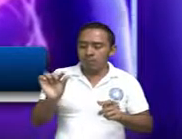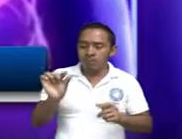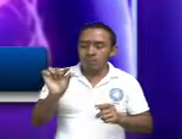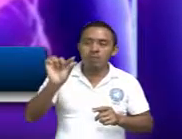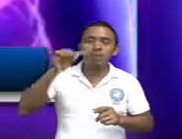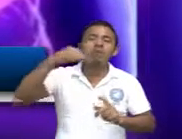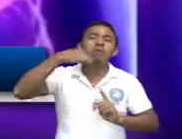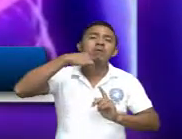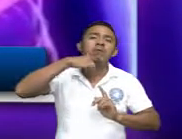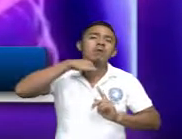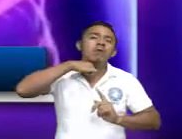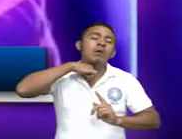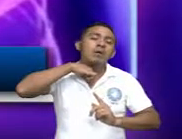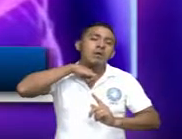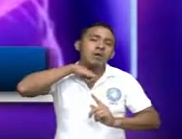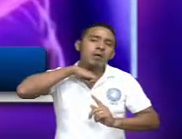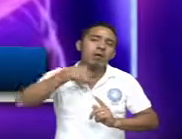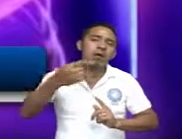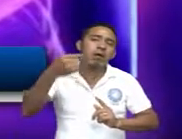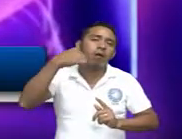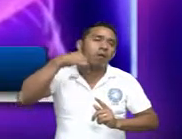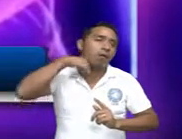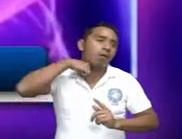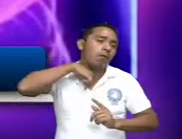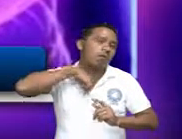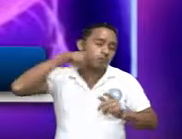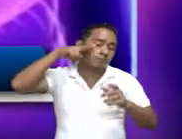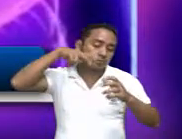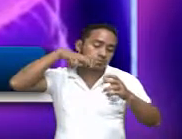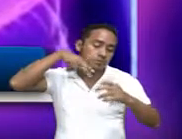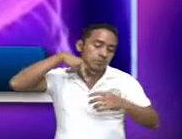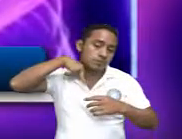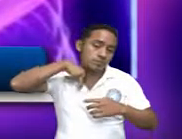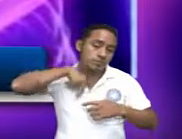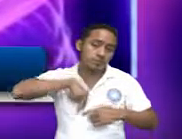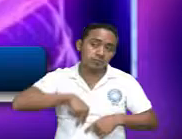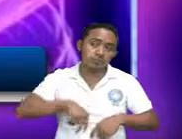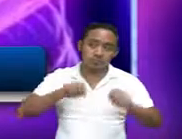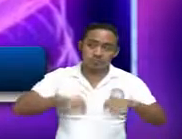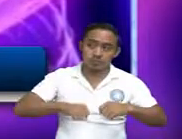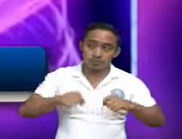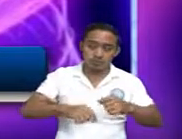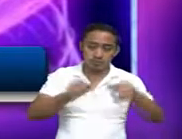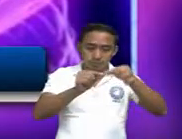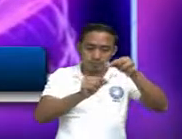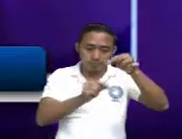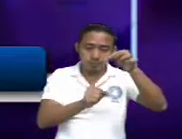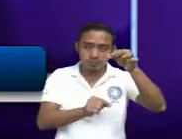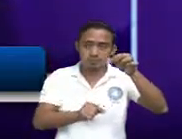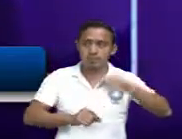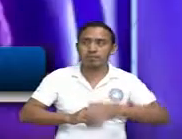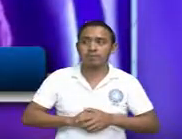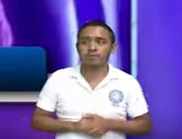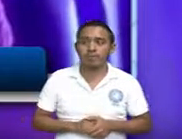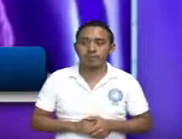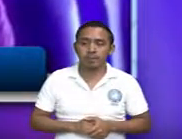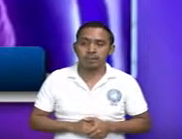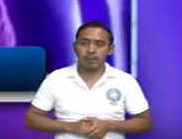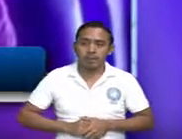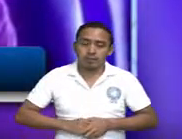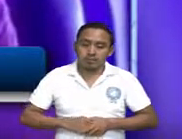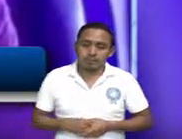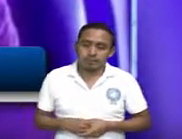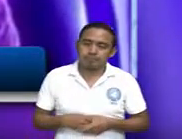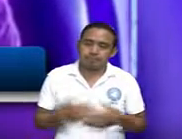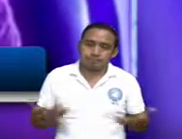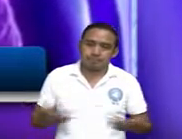que entra por la boca y ustedes pueden ver o detectar las varices. Así es. Bueno,